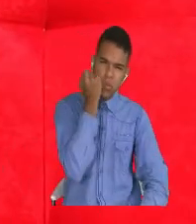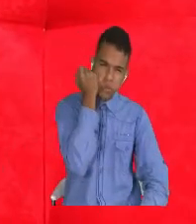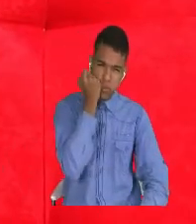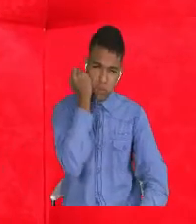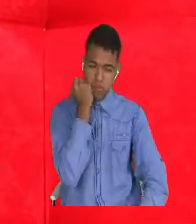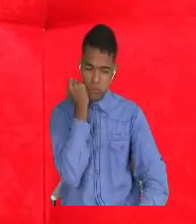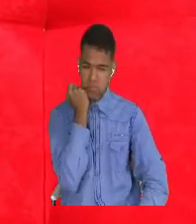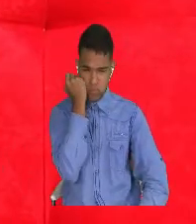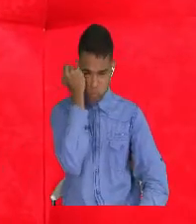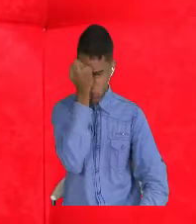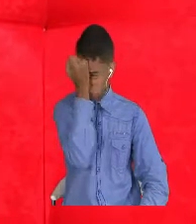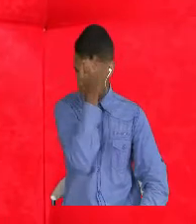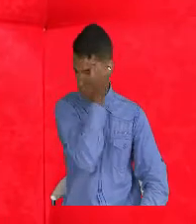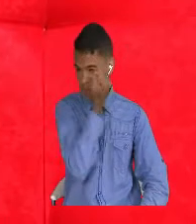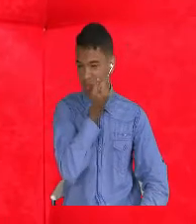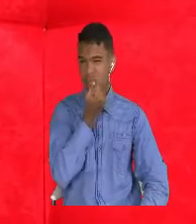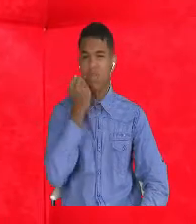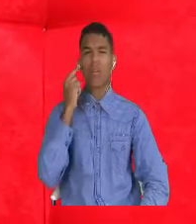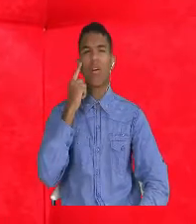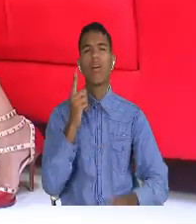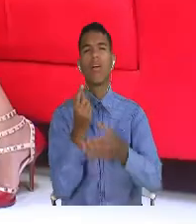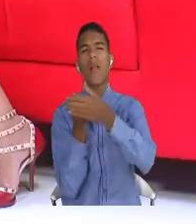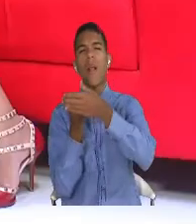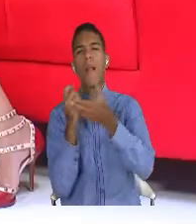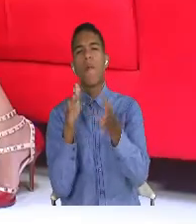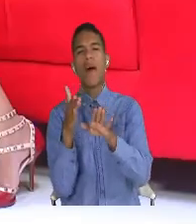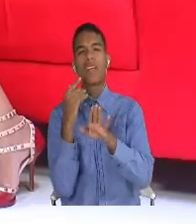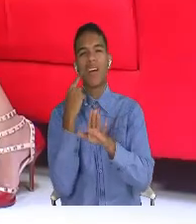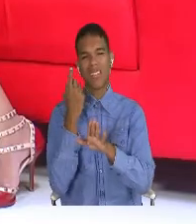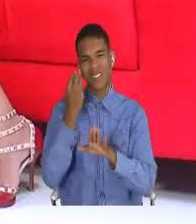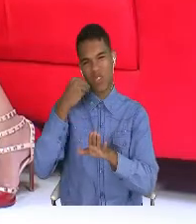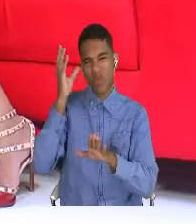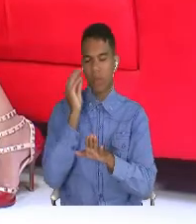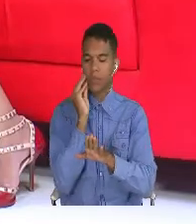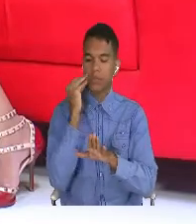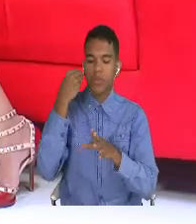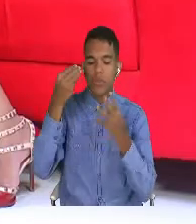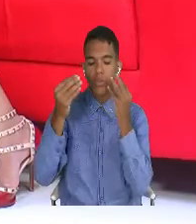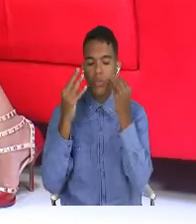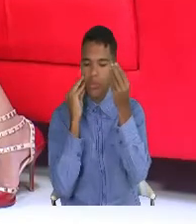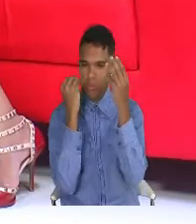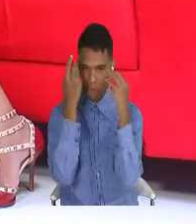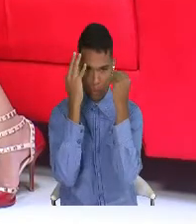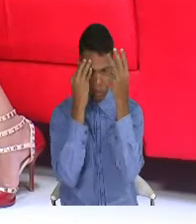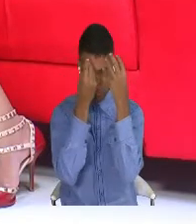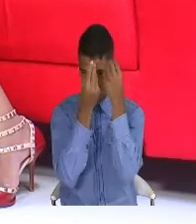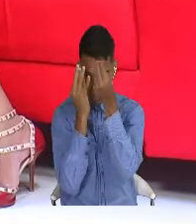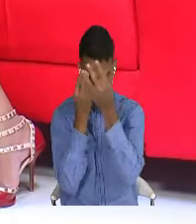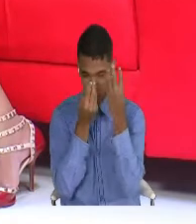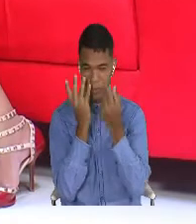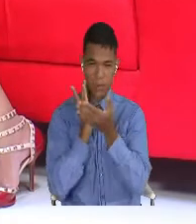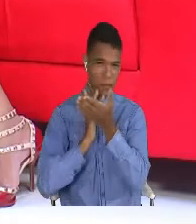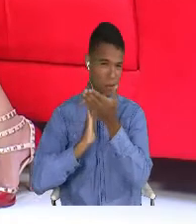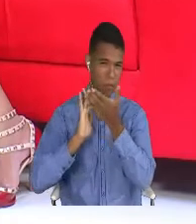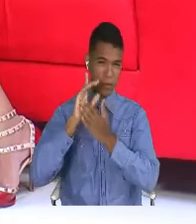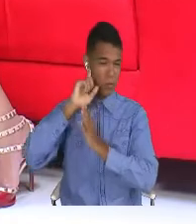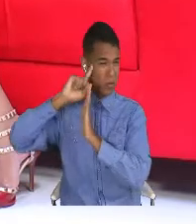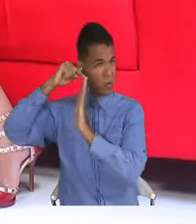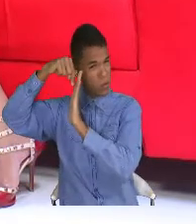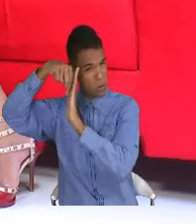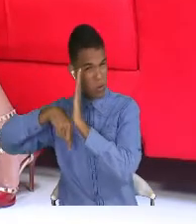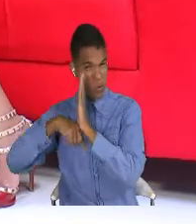Vamos a retirar células muertas de nuestra piel y vamos a hidratar la piel. Hacemos la limpieza facial profunda,